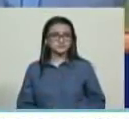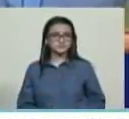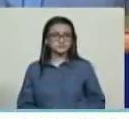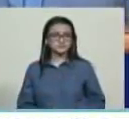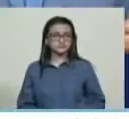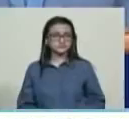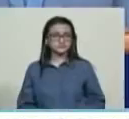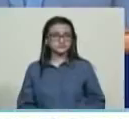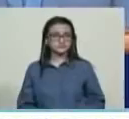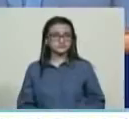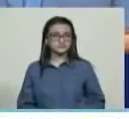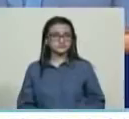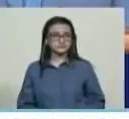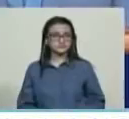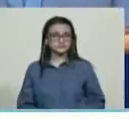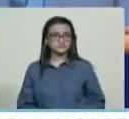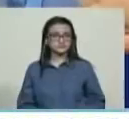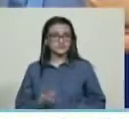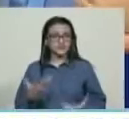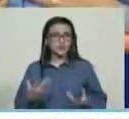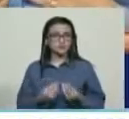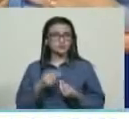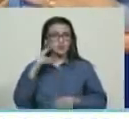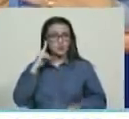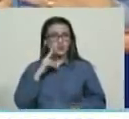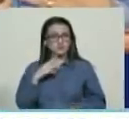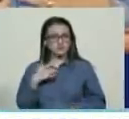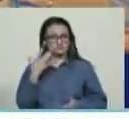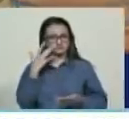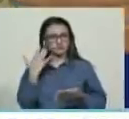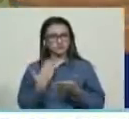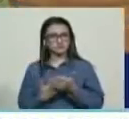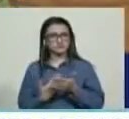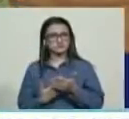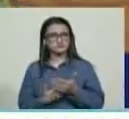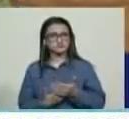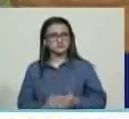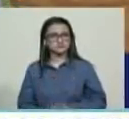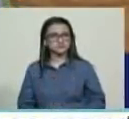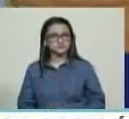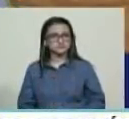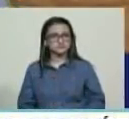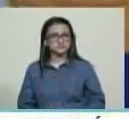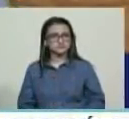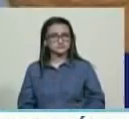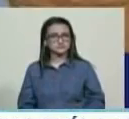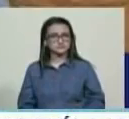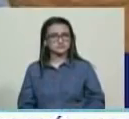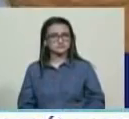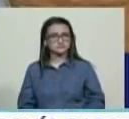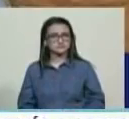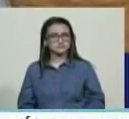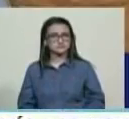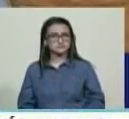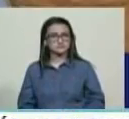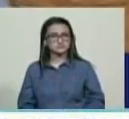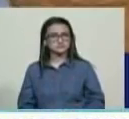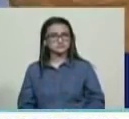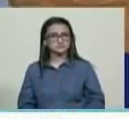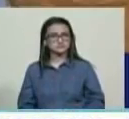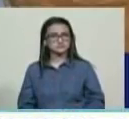ver ahí junto a Bolívar, que yo lo vi, nadie me va a echar el cuento, a Leonardo Infante. Aquí está Leonardo